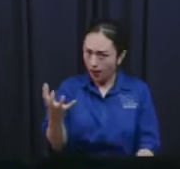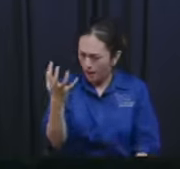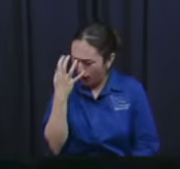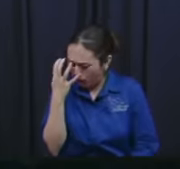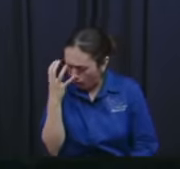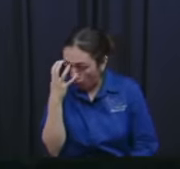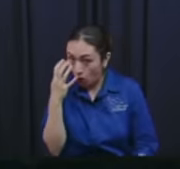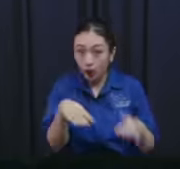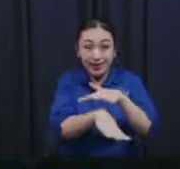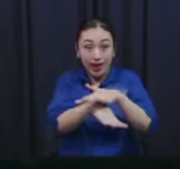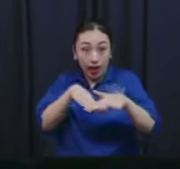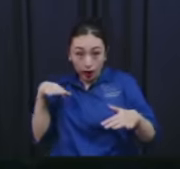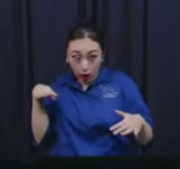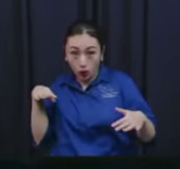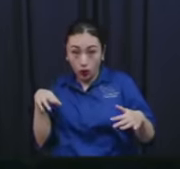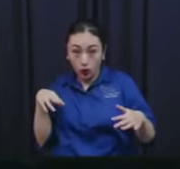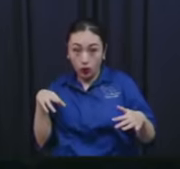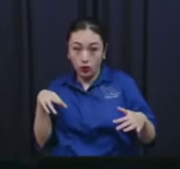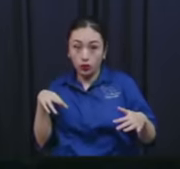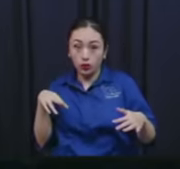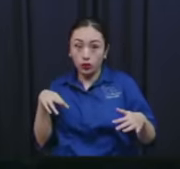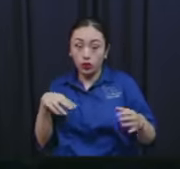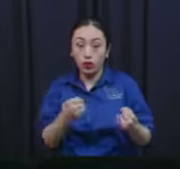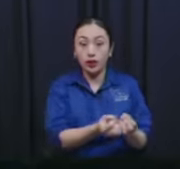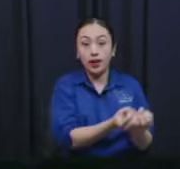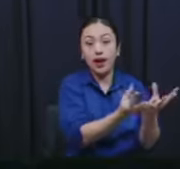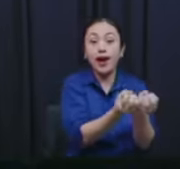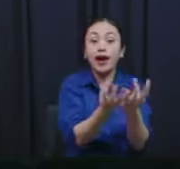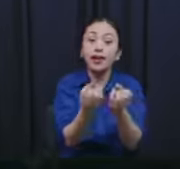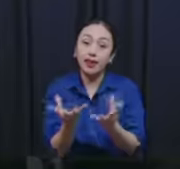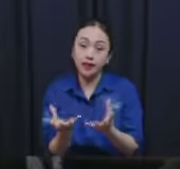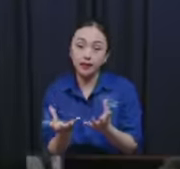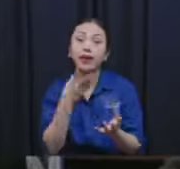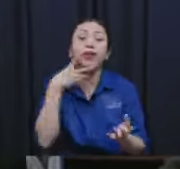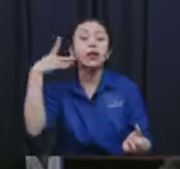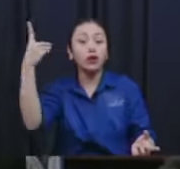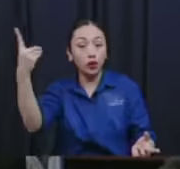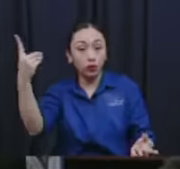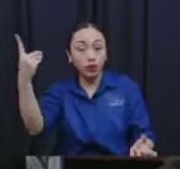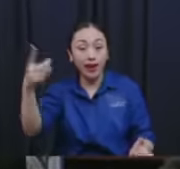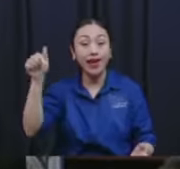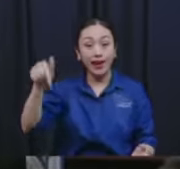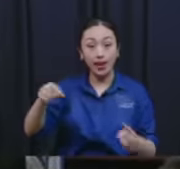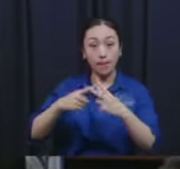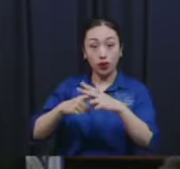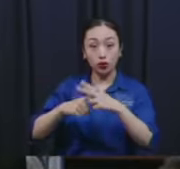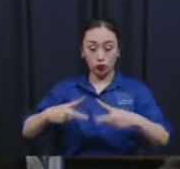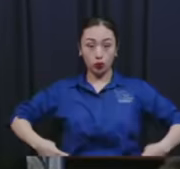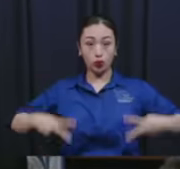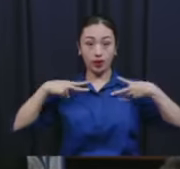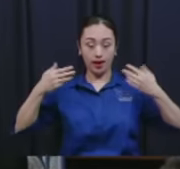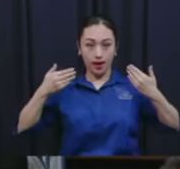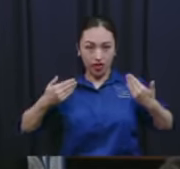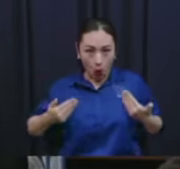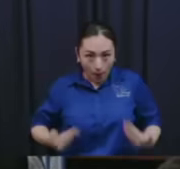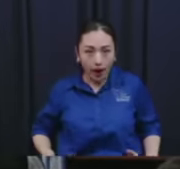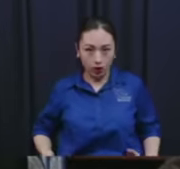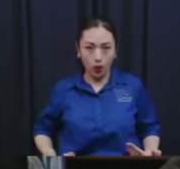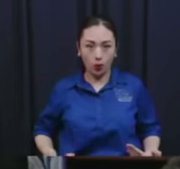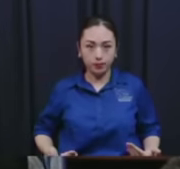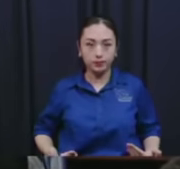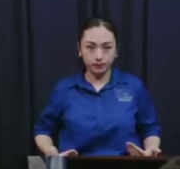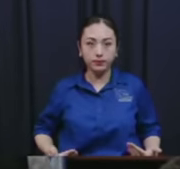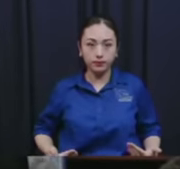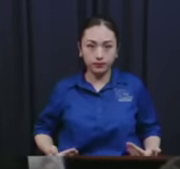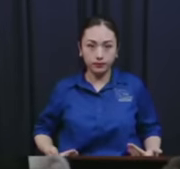tenía 130 años porque le empezaron le empezó a contar el tiempo a partir de que lo sacaron del huerto entonces ahí